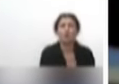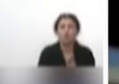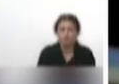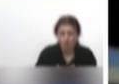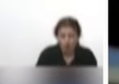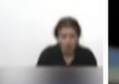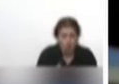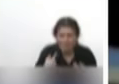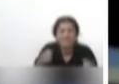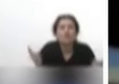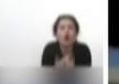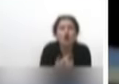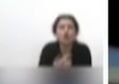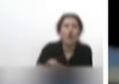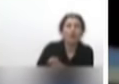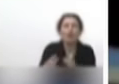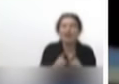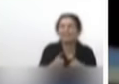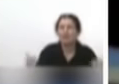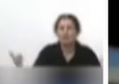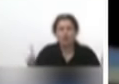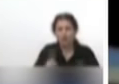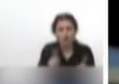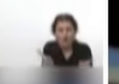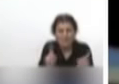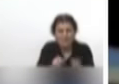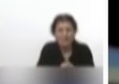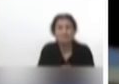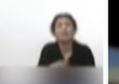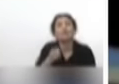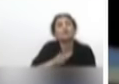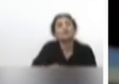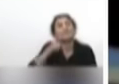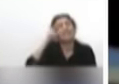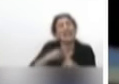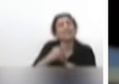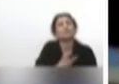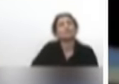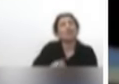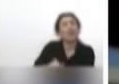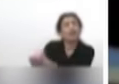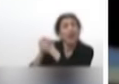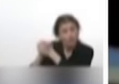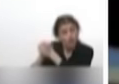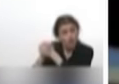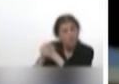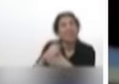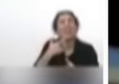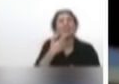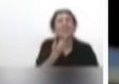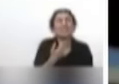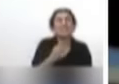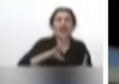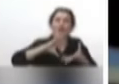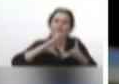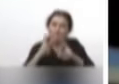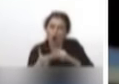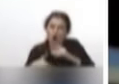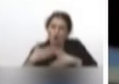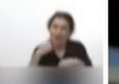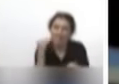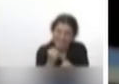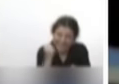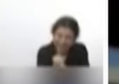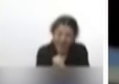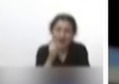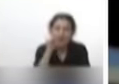de mierda, que no llegan a los primeros 10 días. Me van a hablar a mí de la obra social. ¿Sabe cómo se me fue la obra social de la Milagro? Ahora